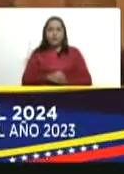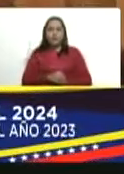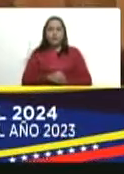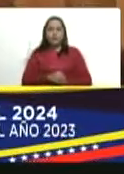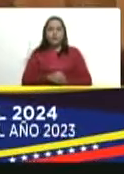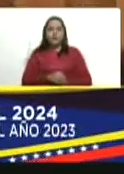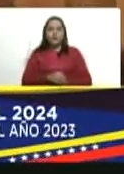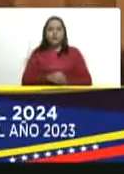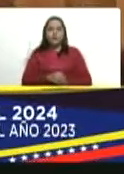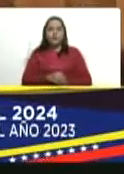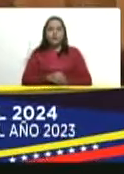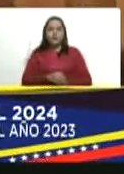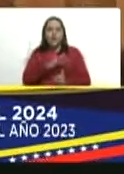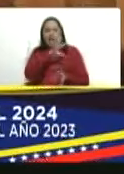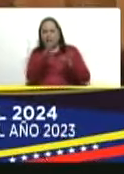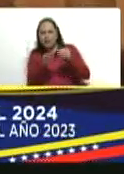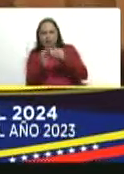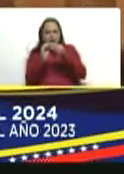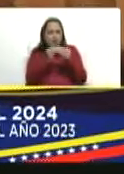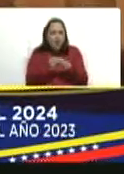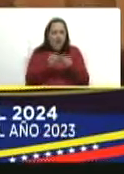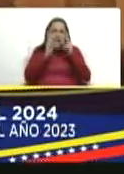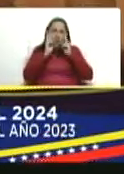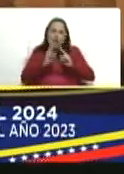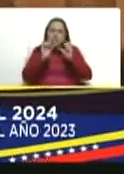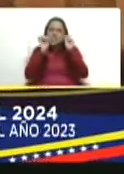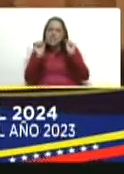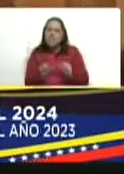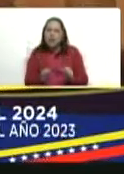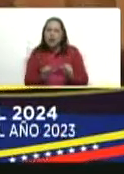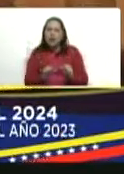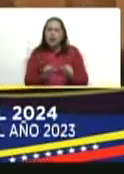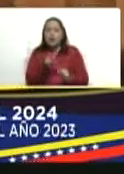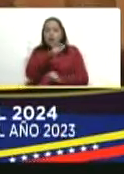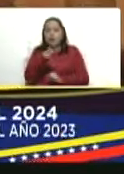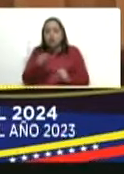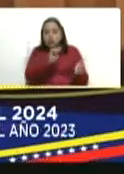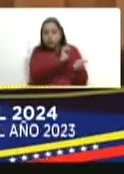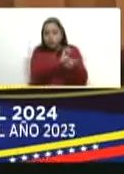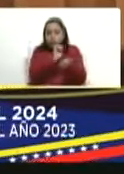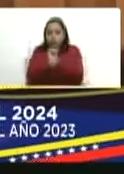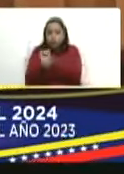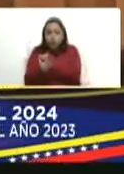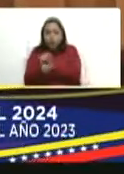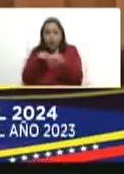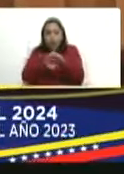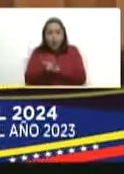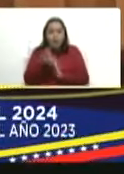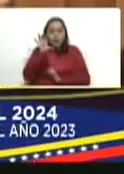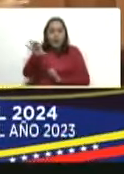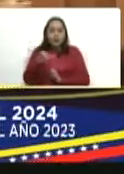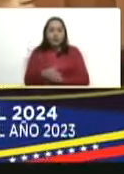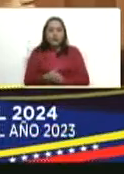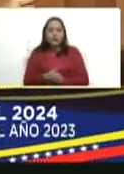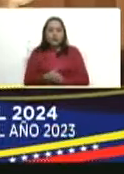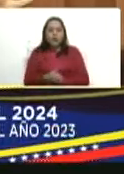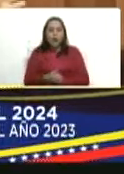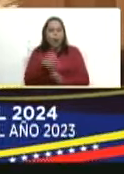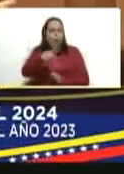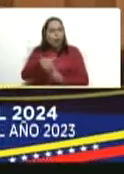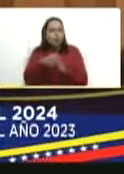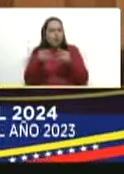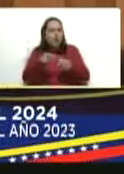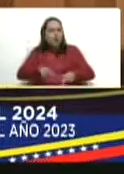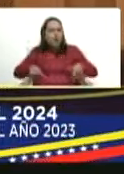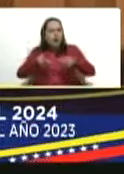en ir regularizando, saneando el sistema penitenciario del país. Hoy todos los centros penitenciarios del